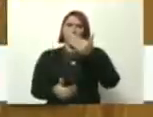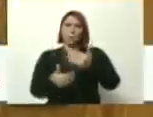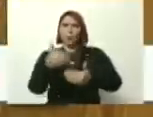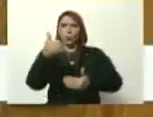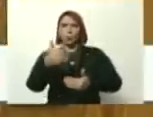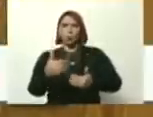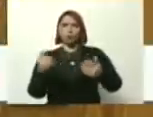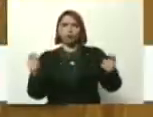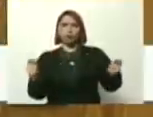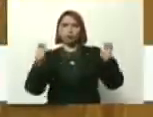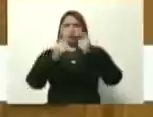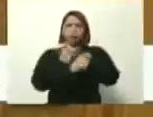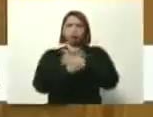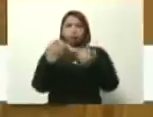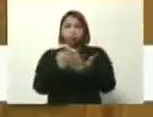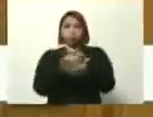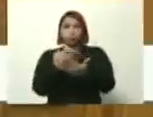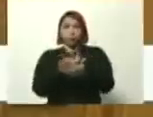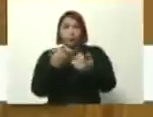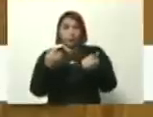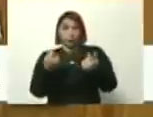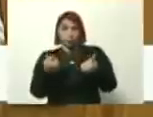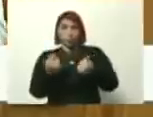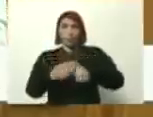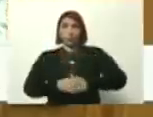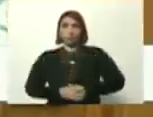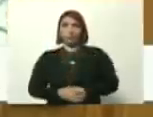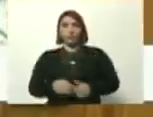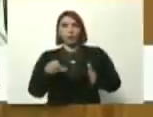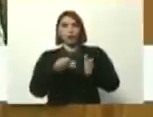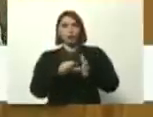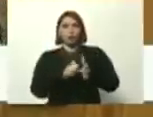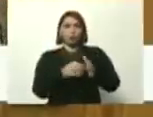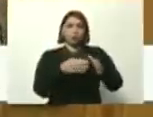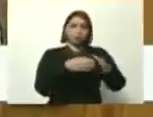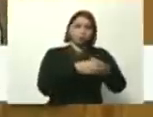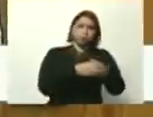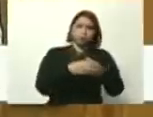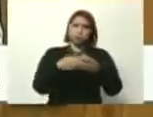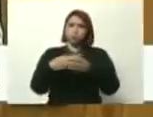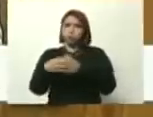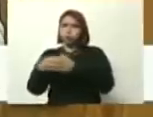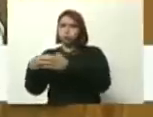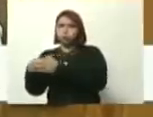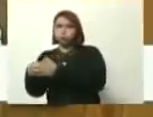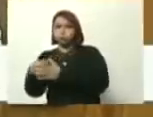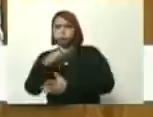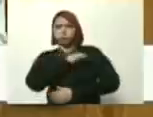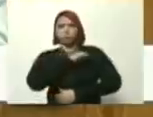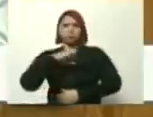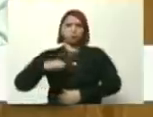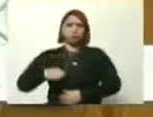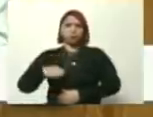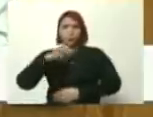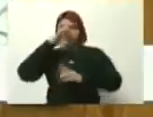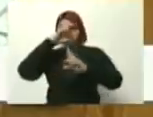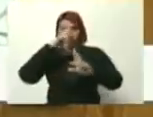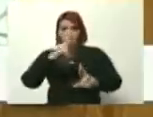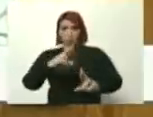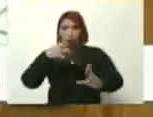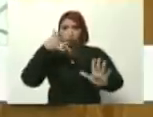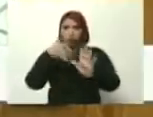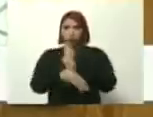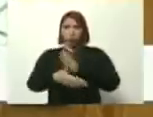de la economía, el modelo rentista, donde los sectores privados se apegaban a la